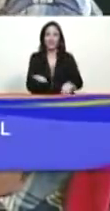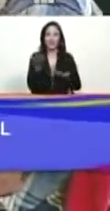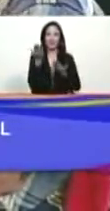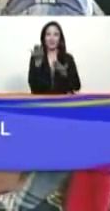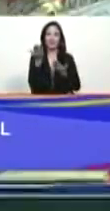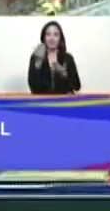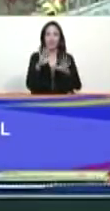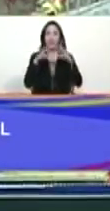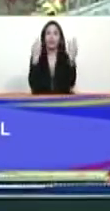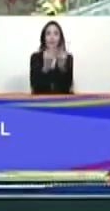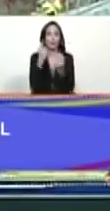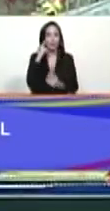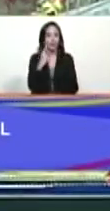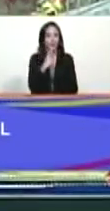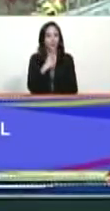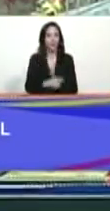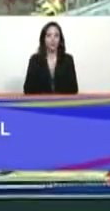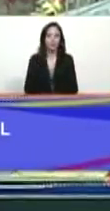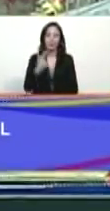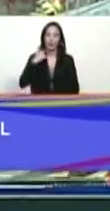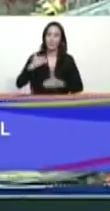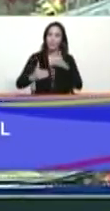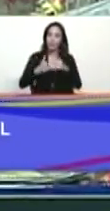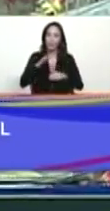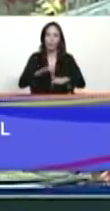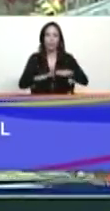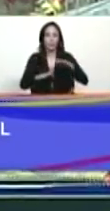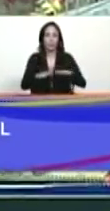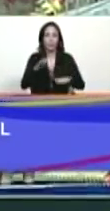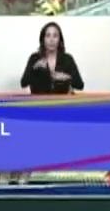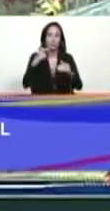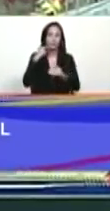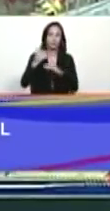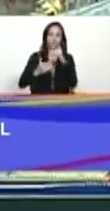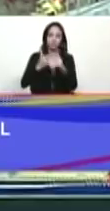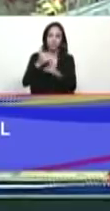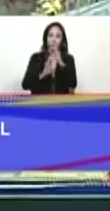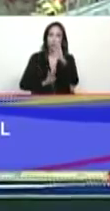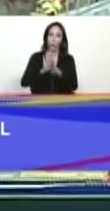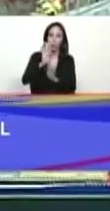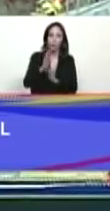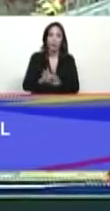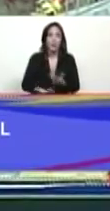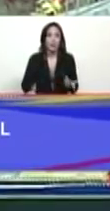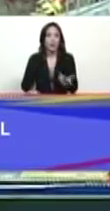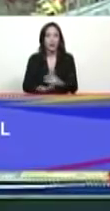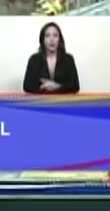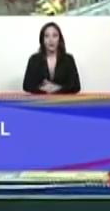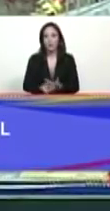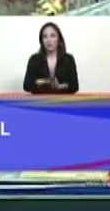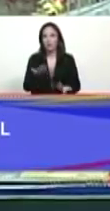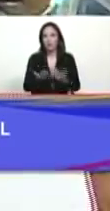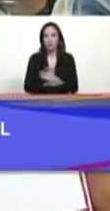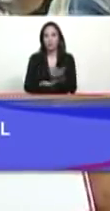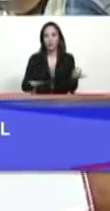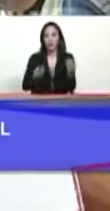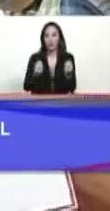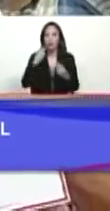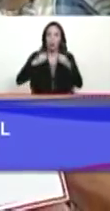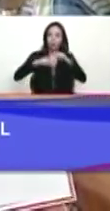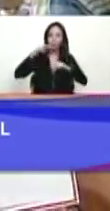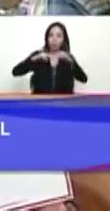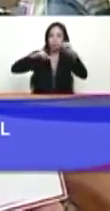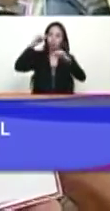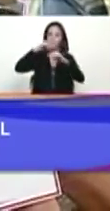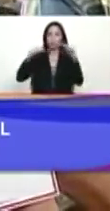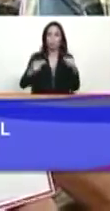Felicitaciones. Así vamos avanzando paso a paso en todo lo que tiene que ver con la construcción de